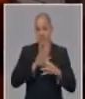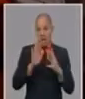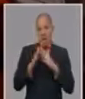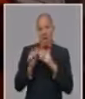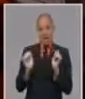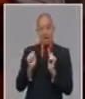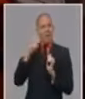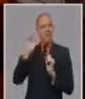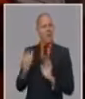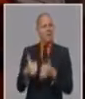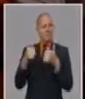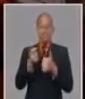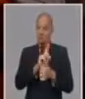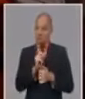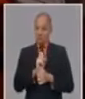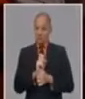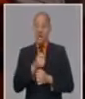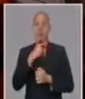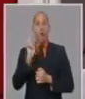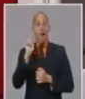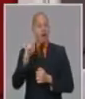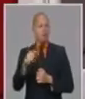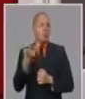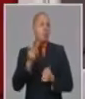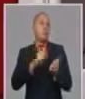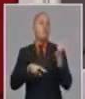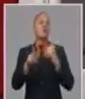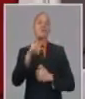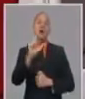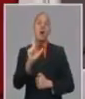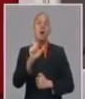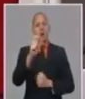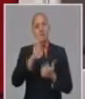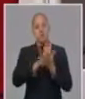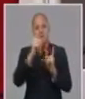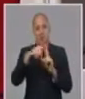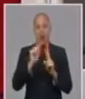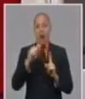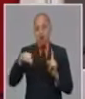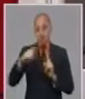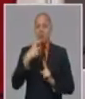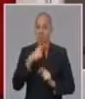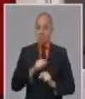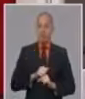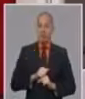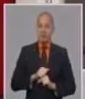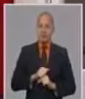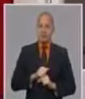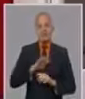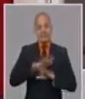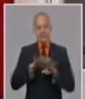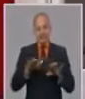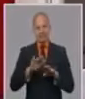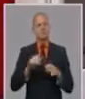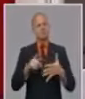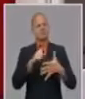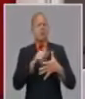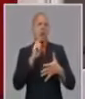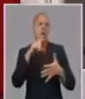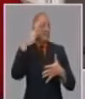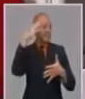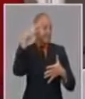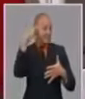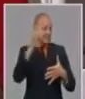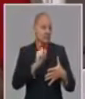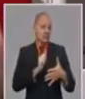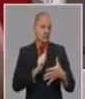mucho, ahí venía Villa Clara, Matanza, luego entonces pudieran venir las consultas de psicología, de psiquiatría,